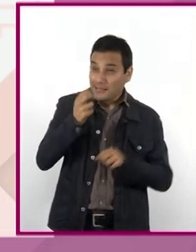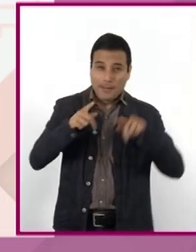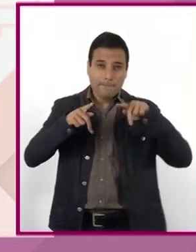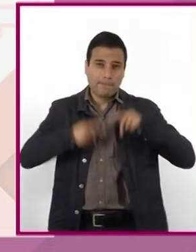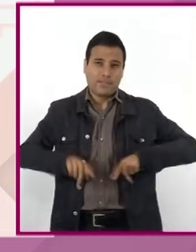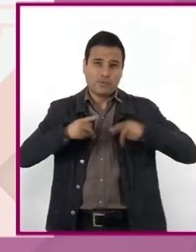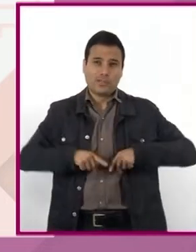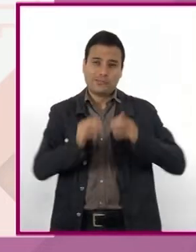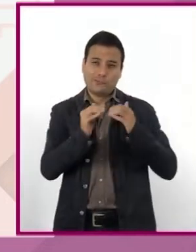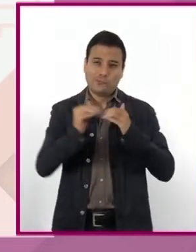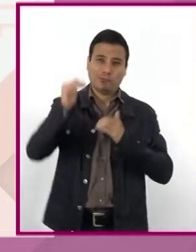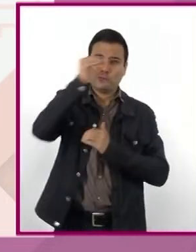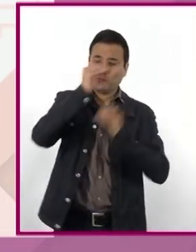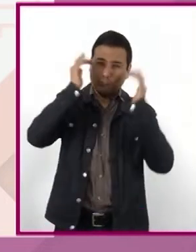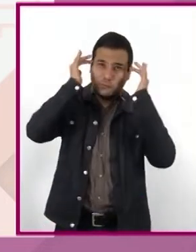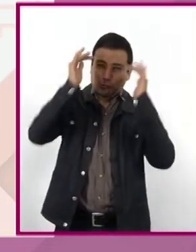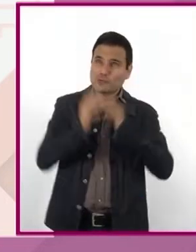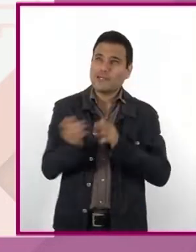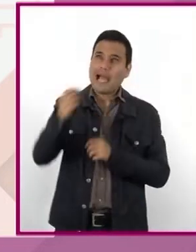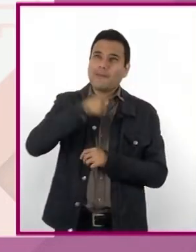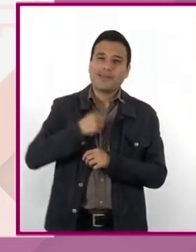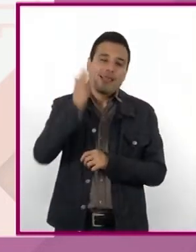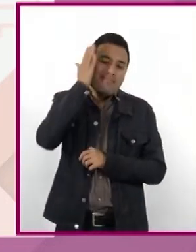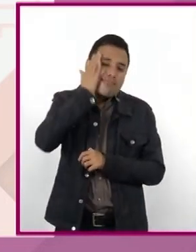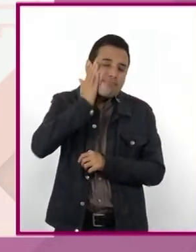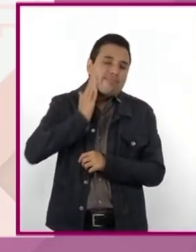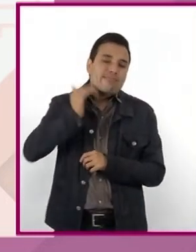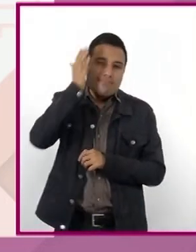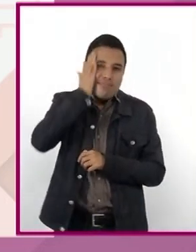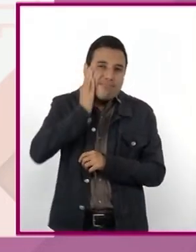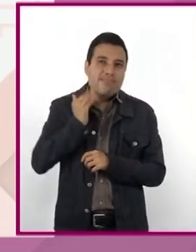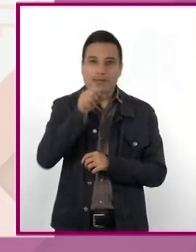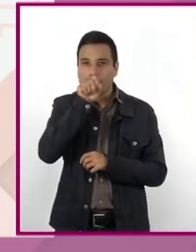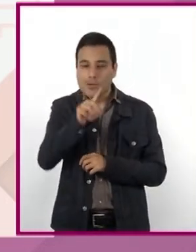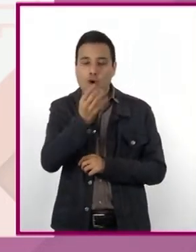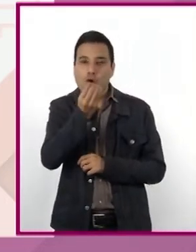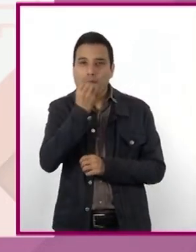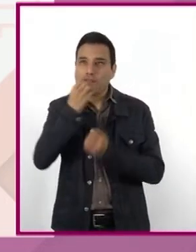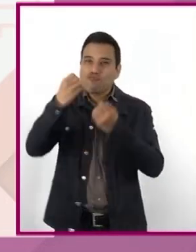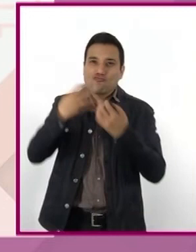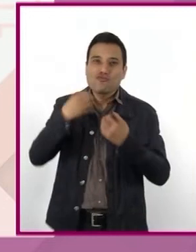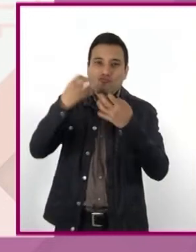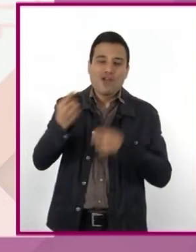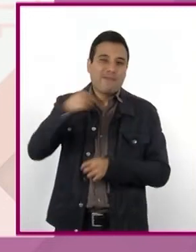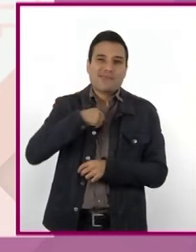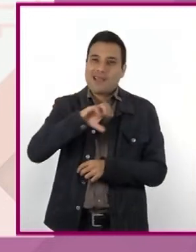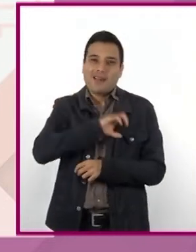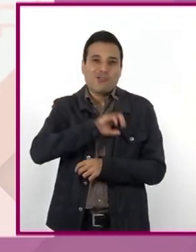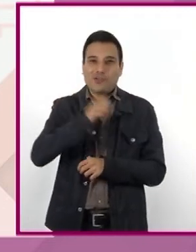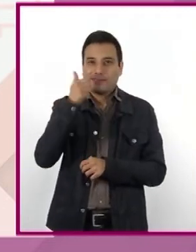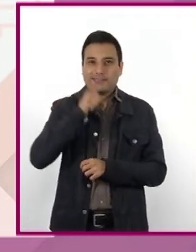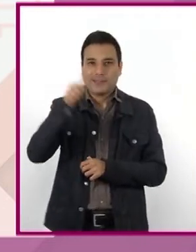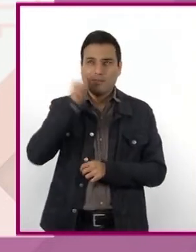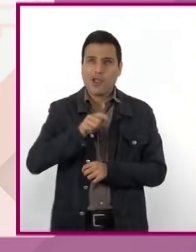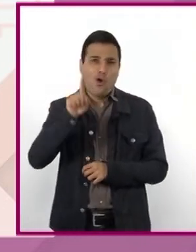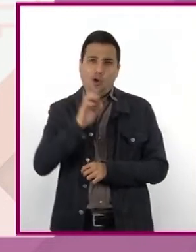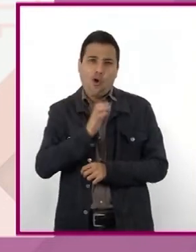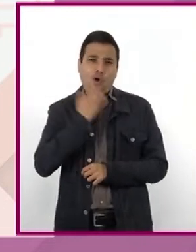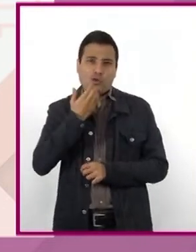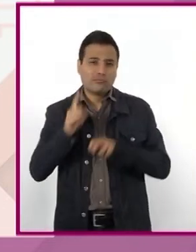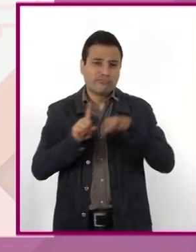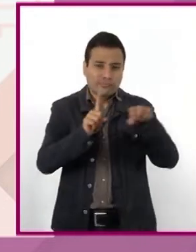superior, el cual le daba caricias, lo alimentaba y lo amaba. Lo sacaba a pasear para hacer